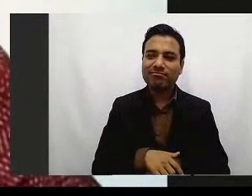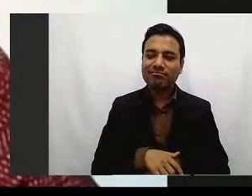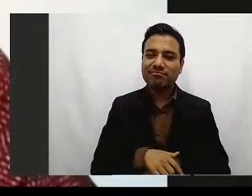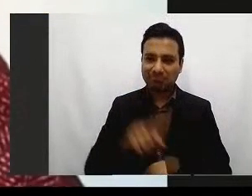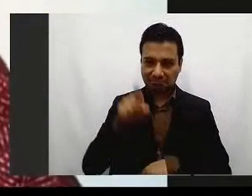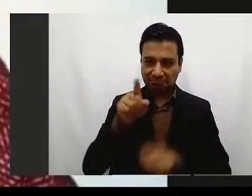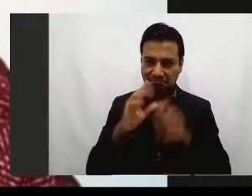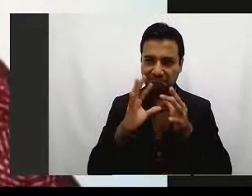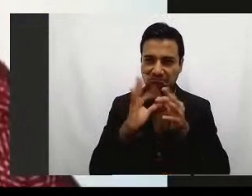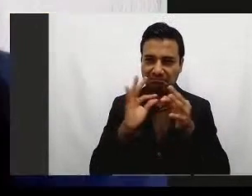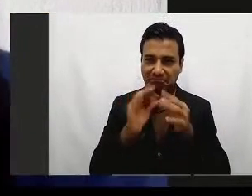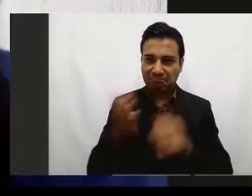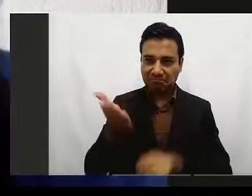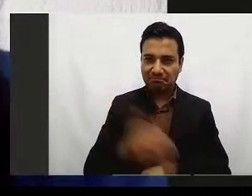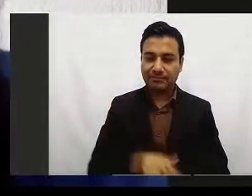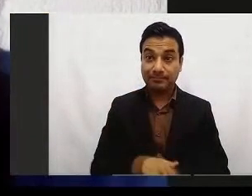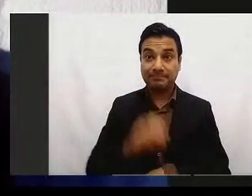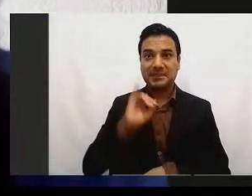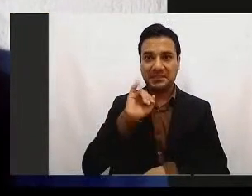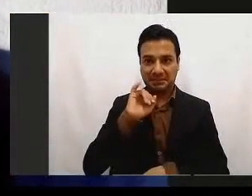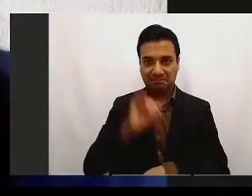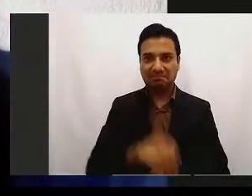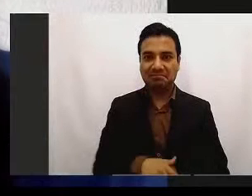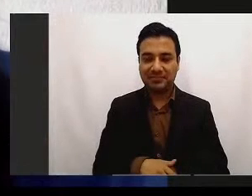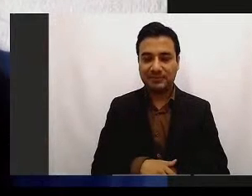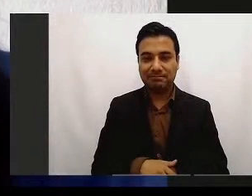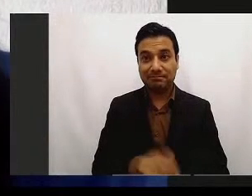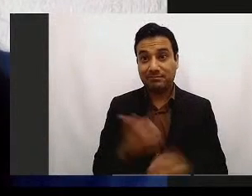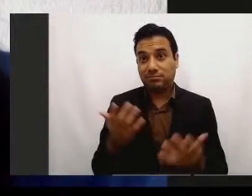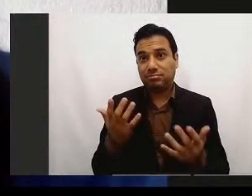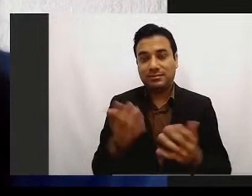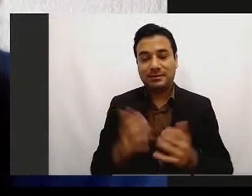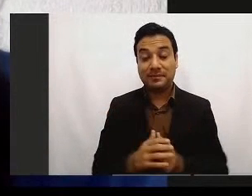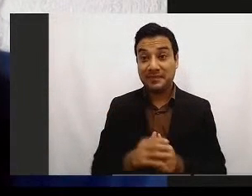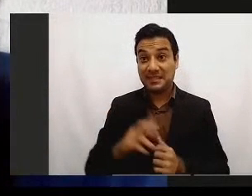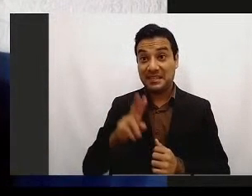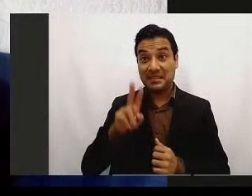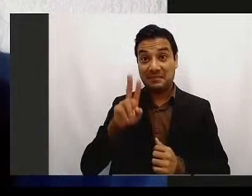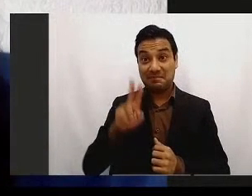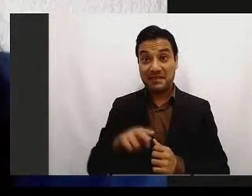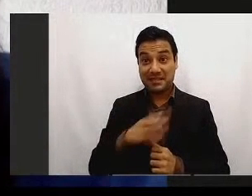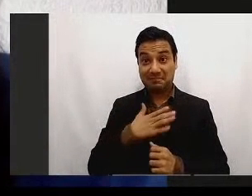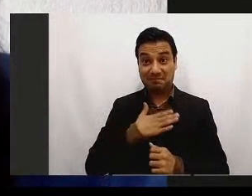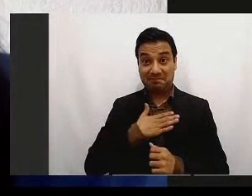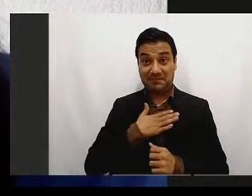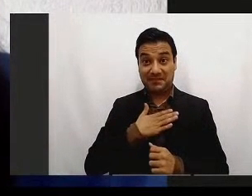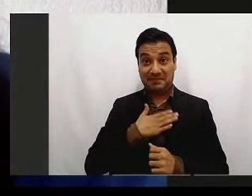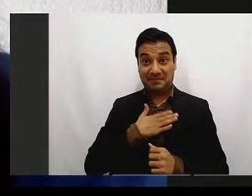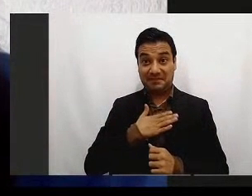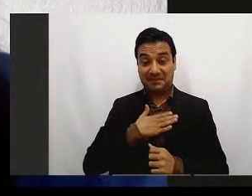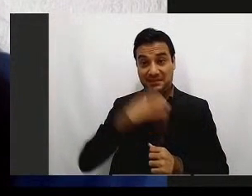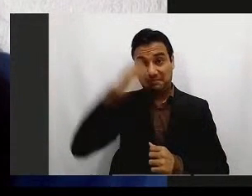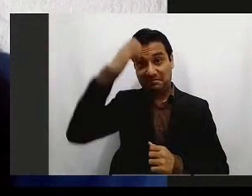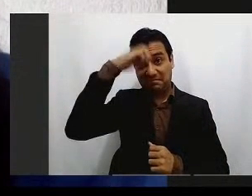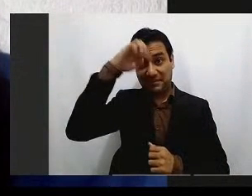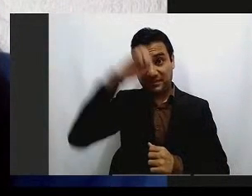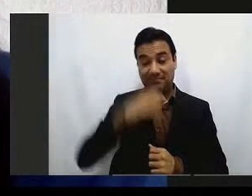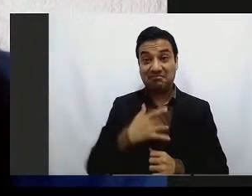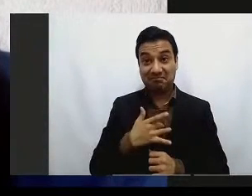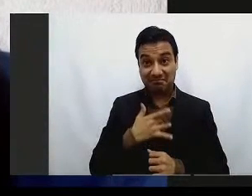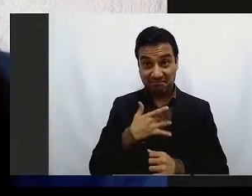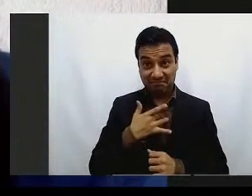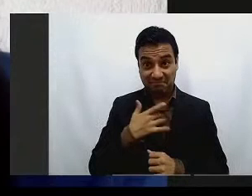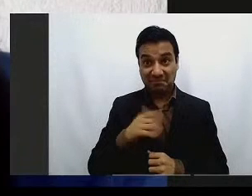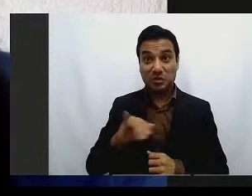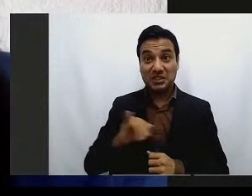que hay detrás? Claro. No, pues la verdad es que, o sea, en nuestro caso y en mi caso en particular, la verdad es que ha sido súper interesante.